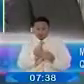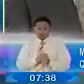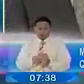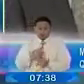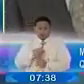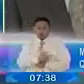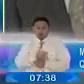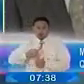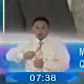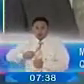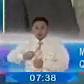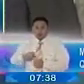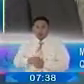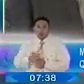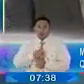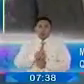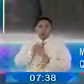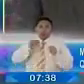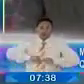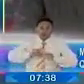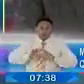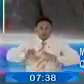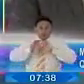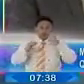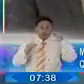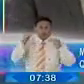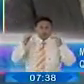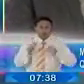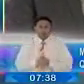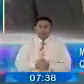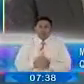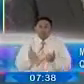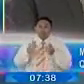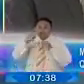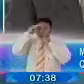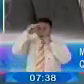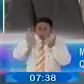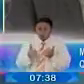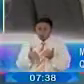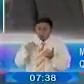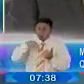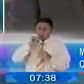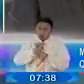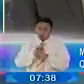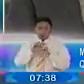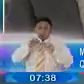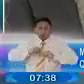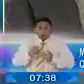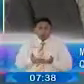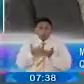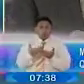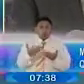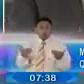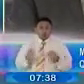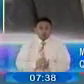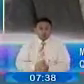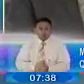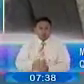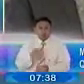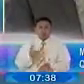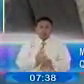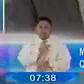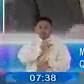parte grande. Que exista equilibrio, ministro. Hay buenas noticias, ministro, eso es bueno para el país, que se estaban entregando obras. Es uno de los